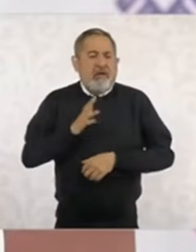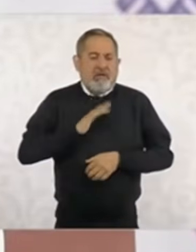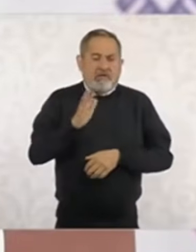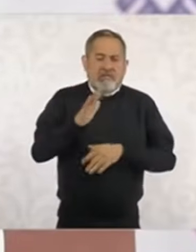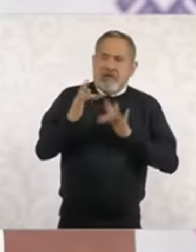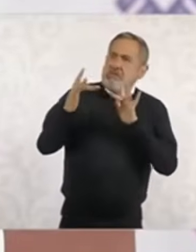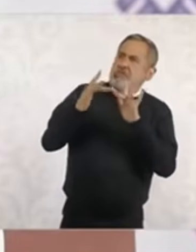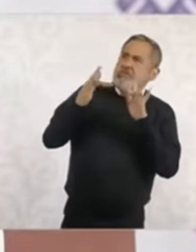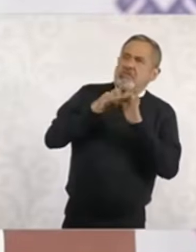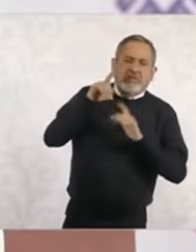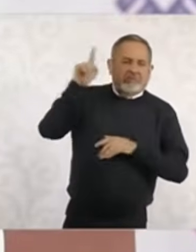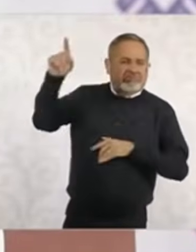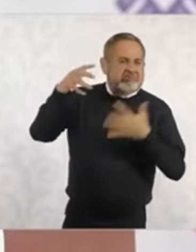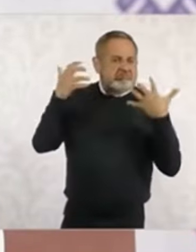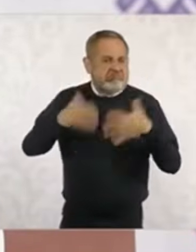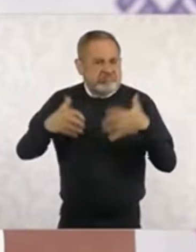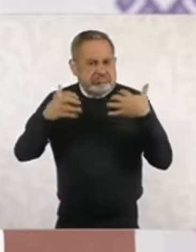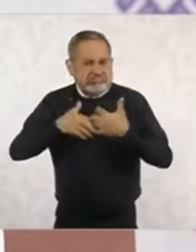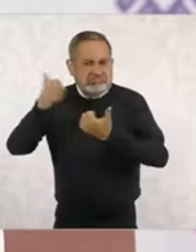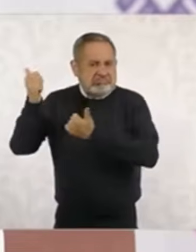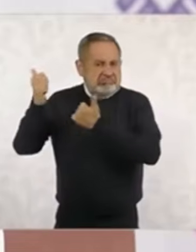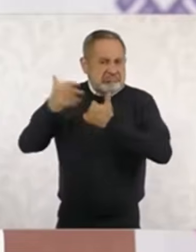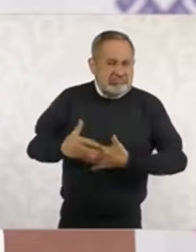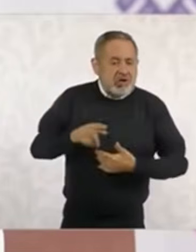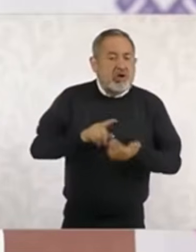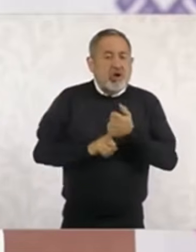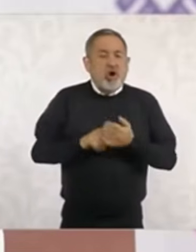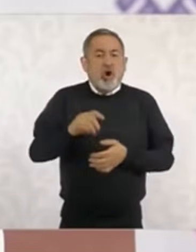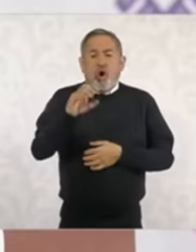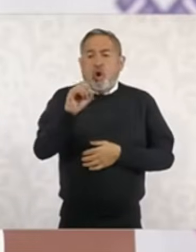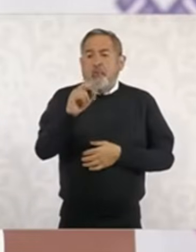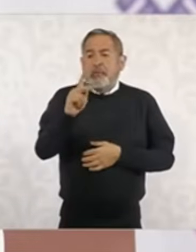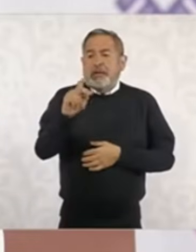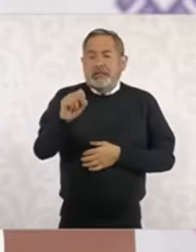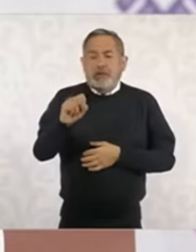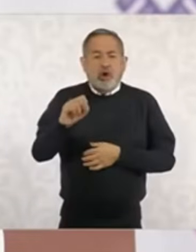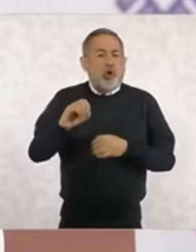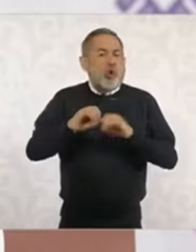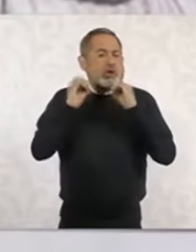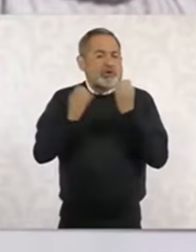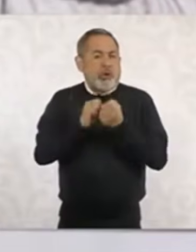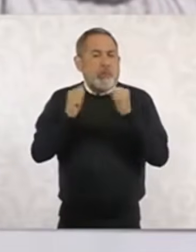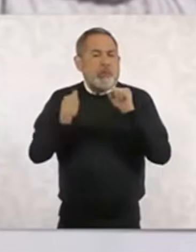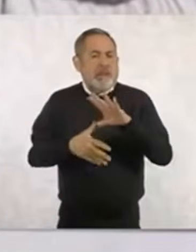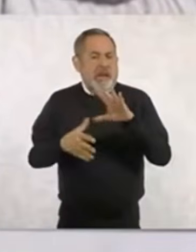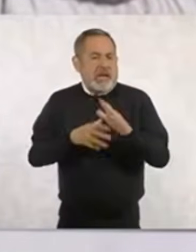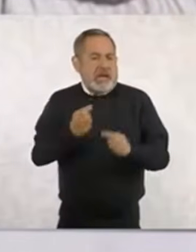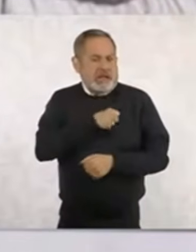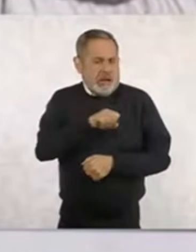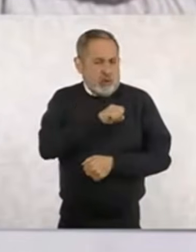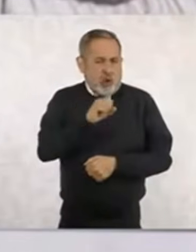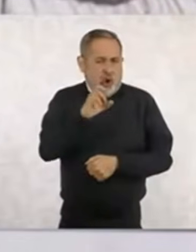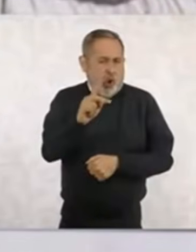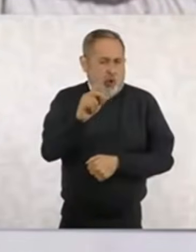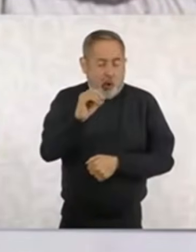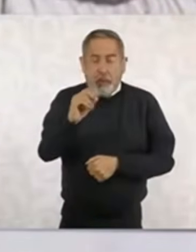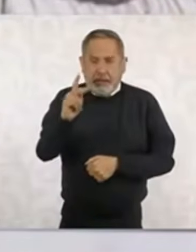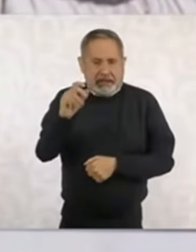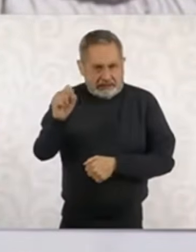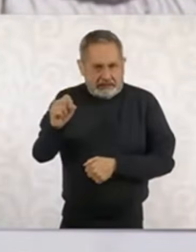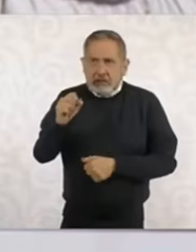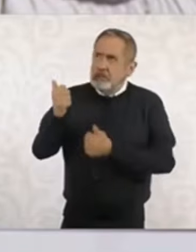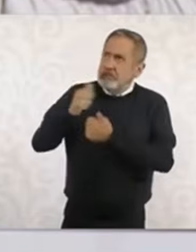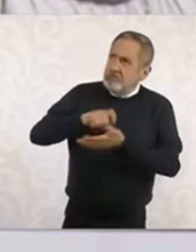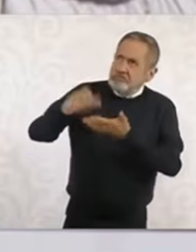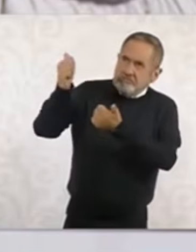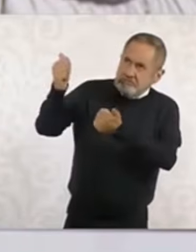los fabricantes y también con la OPS para poder adquirir más vacunas. Entonces, para que todos estemos